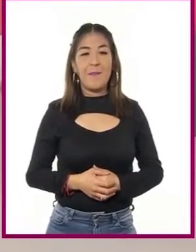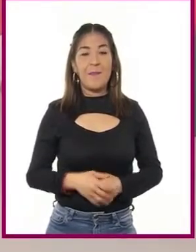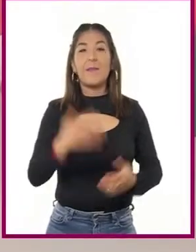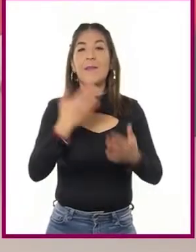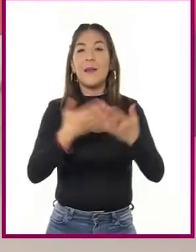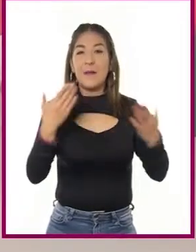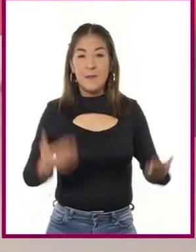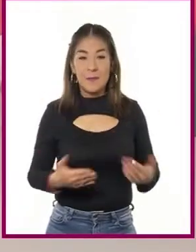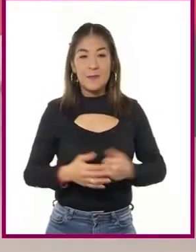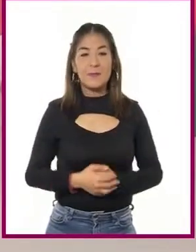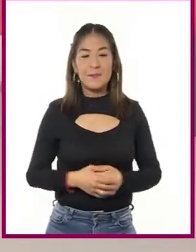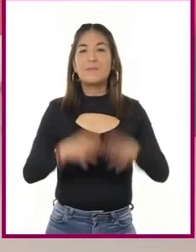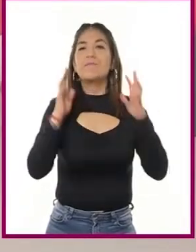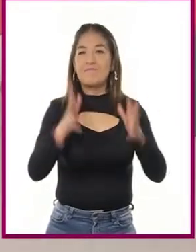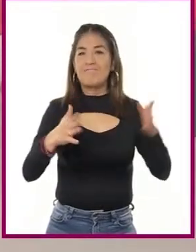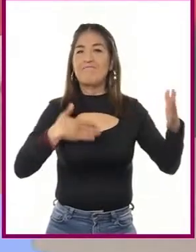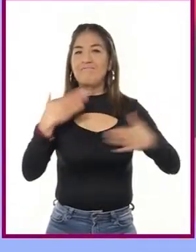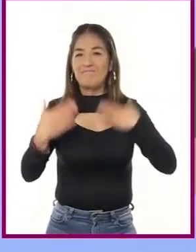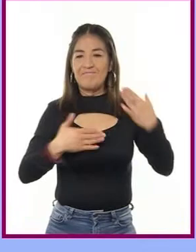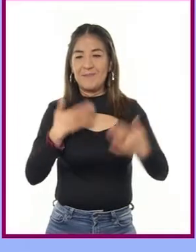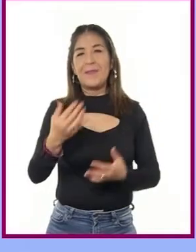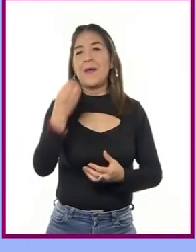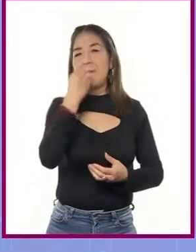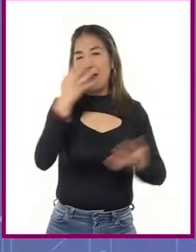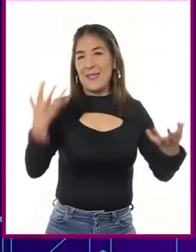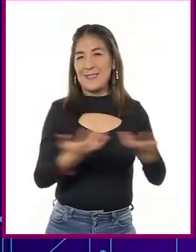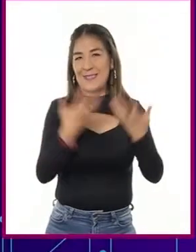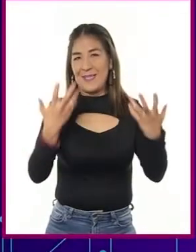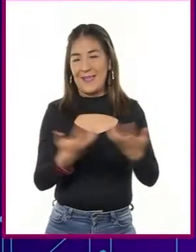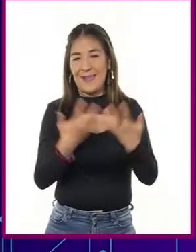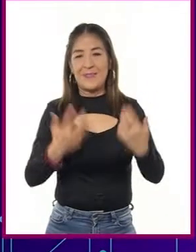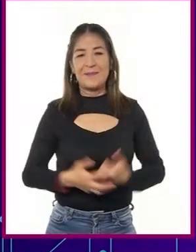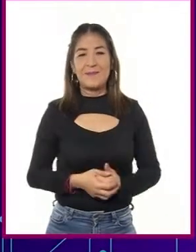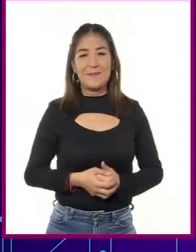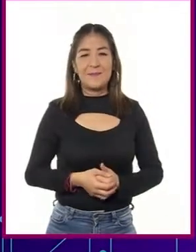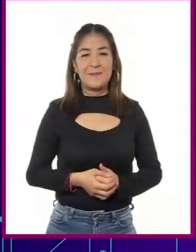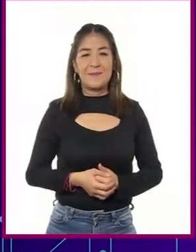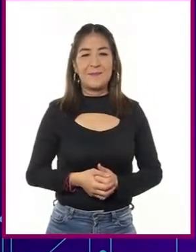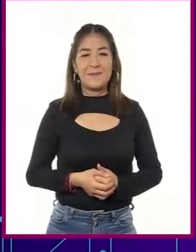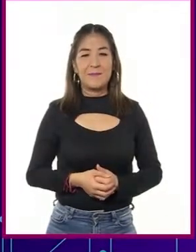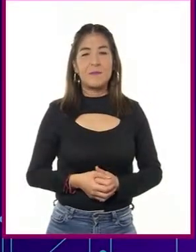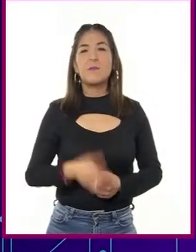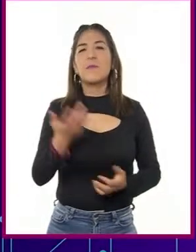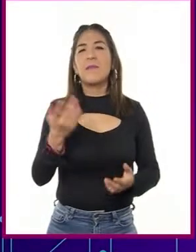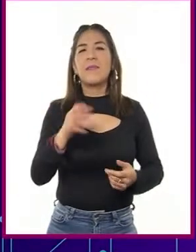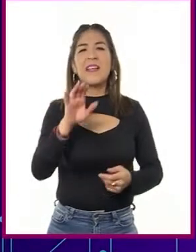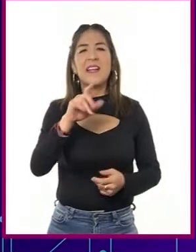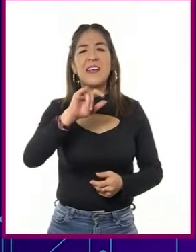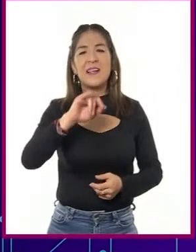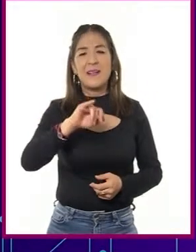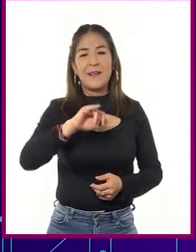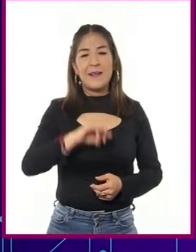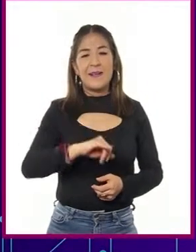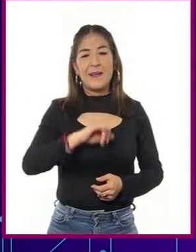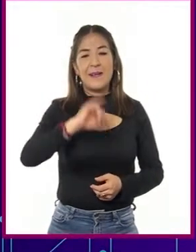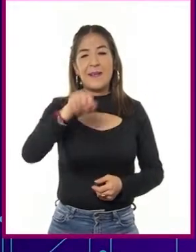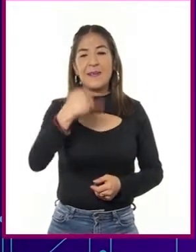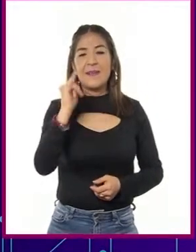ahora, a disfrutar una deliciosa ensalada. Una jícama rallada